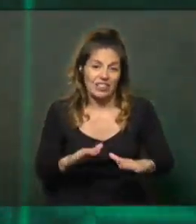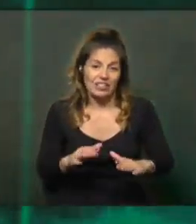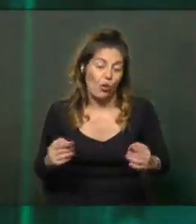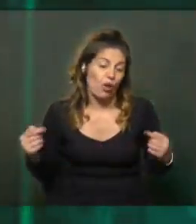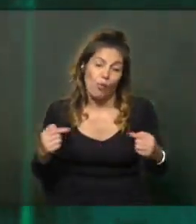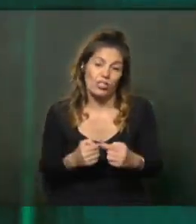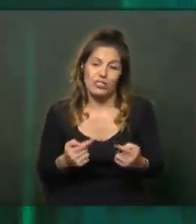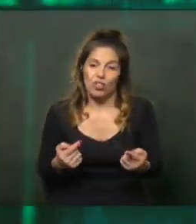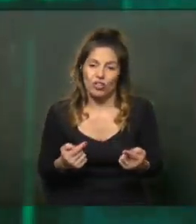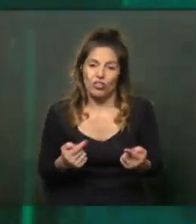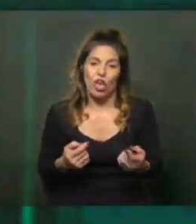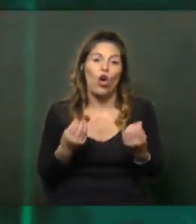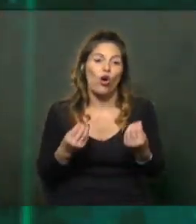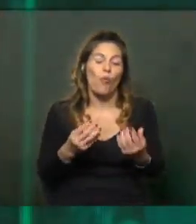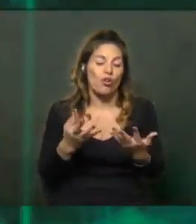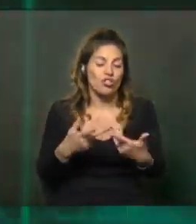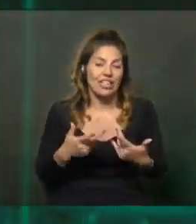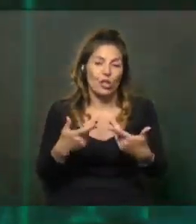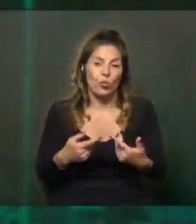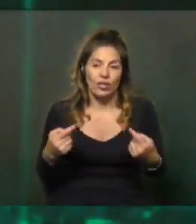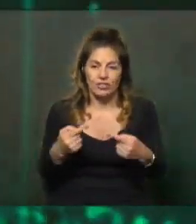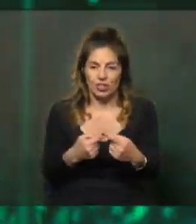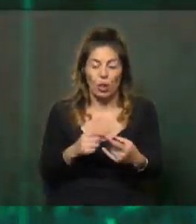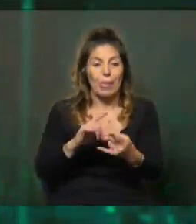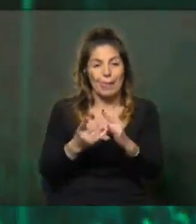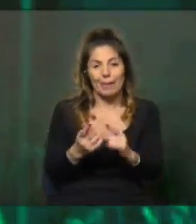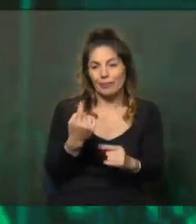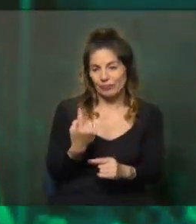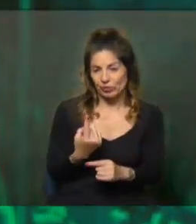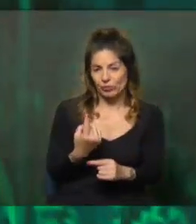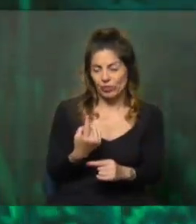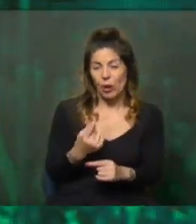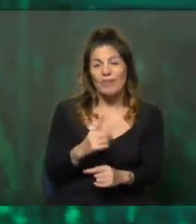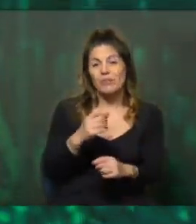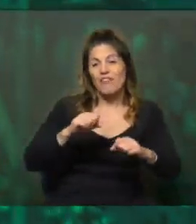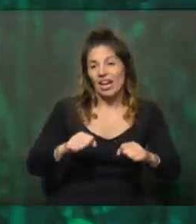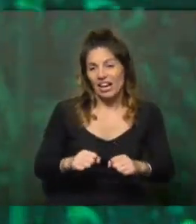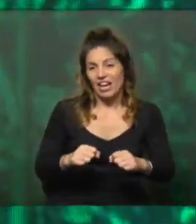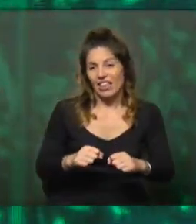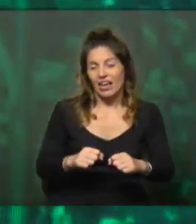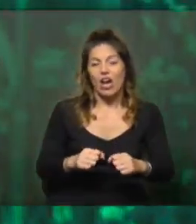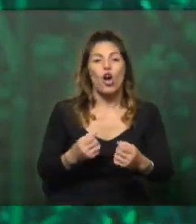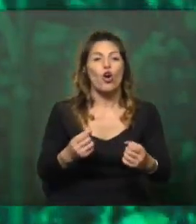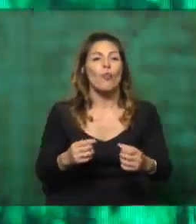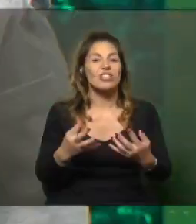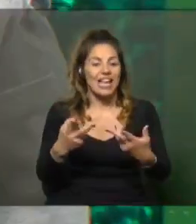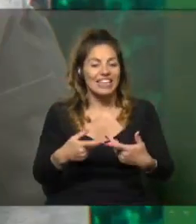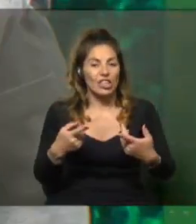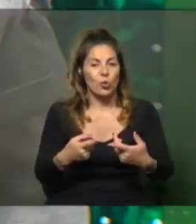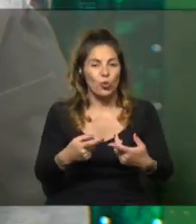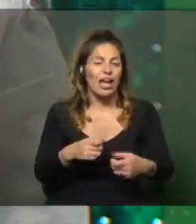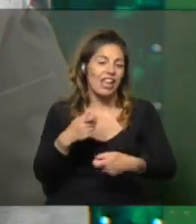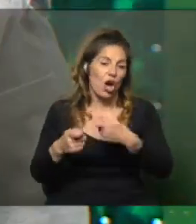oposición el tema es Cómo se articula es oposición el parlamento va a ser uno tiene la principal bancada sin duda Cómo eso se articula en la